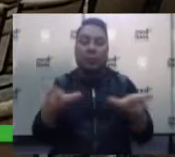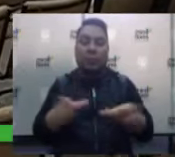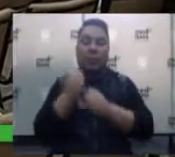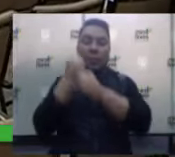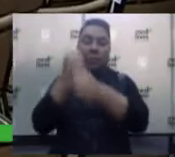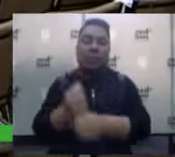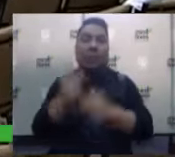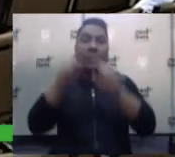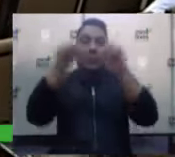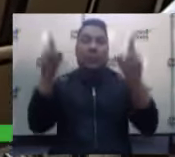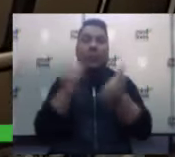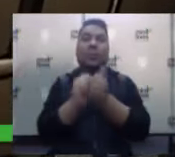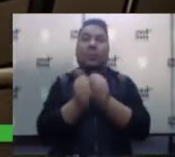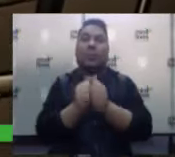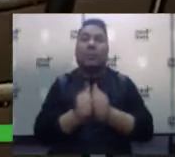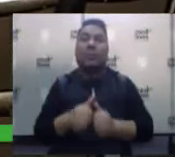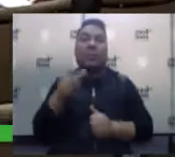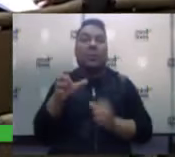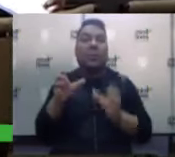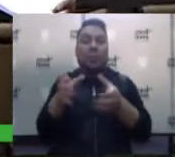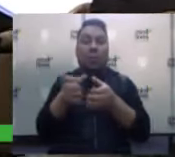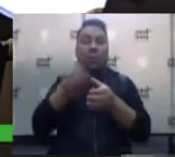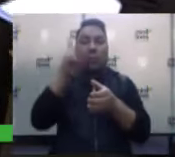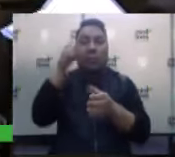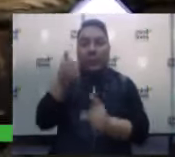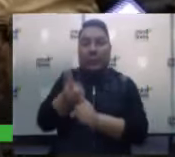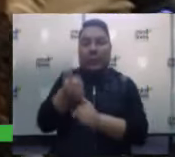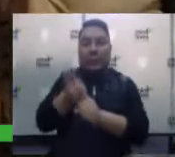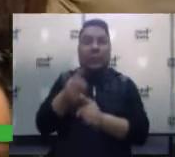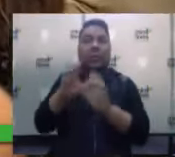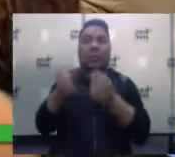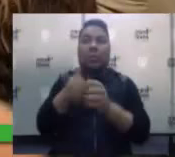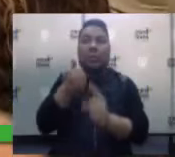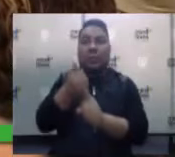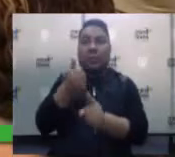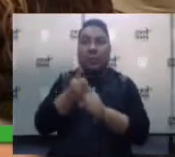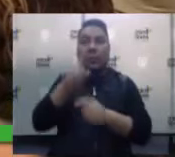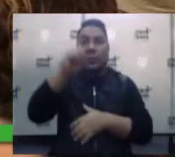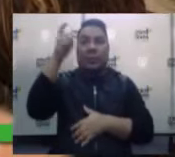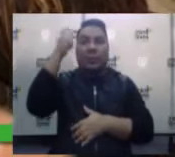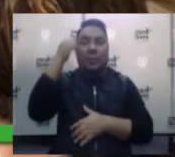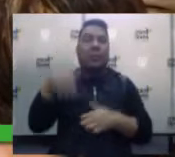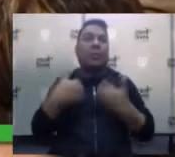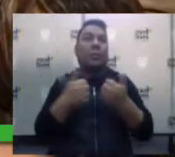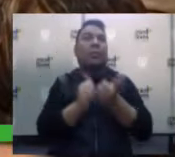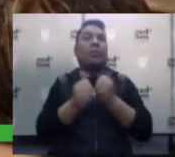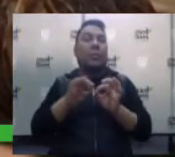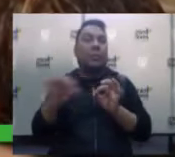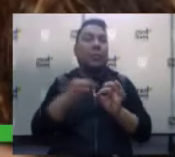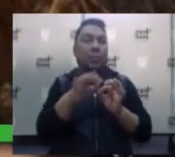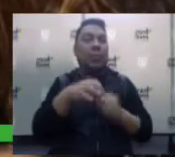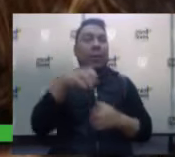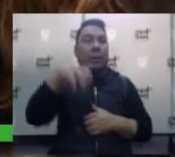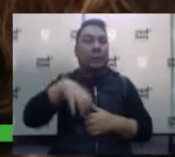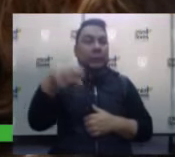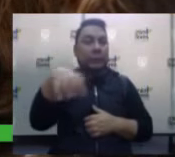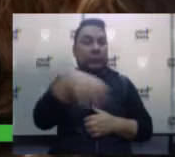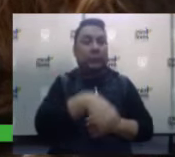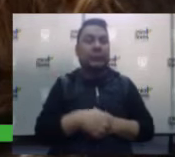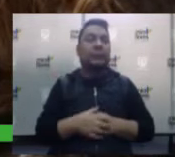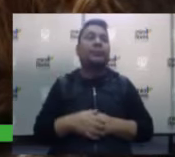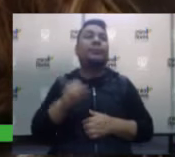ubicación el panel es el partido, ¿sí? Sí. ¿Cierto? Esto es potestad de los partidos, sí, para elecciones provinciales y distritales. Sí, así